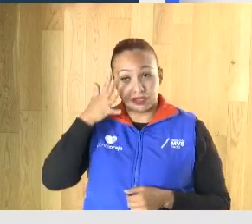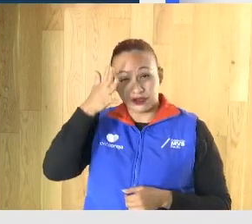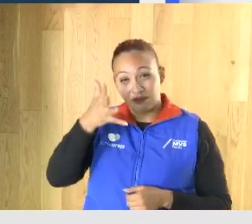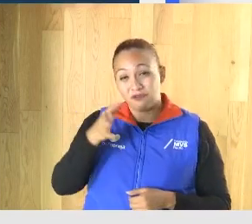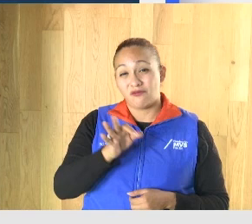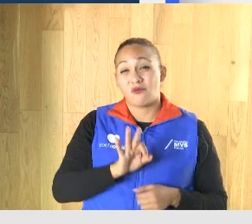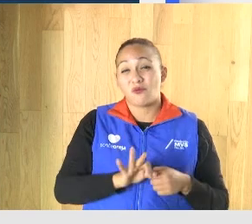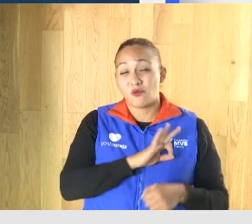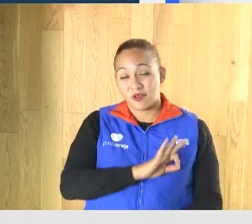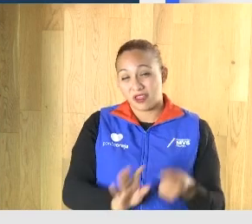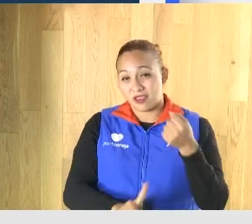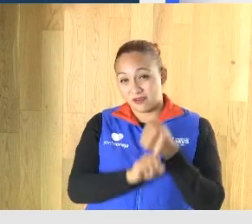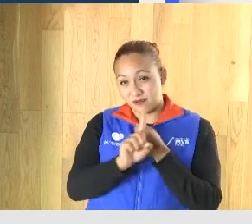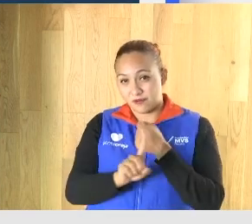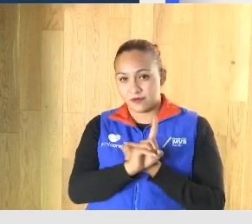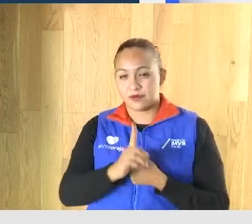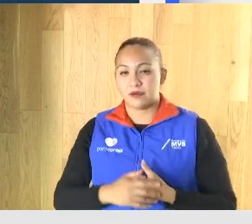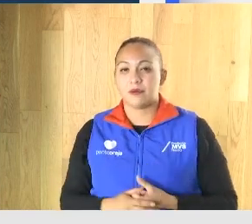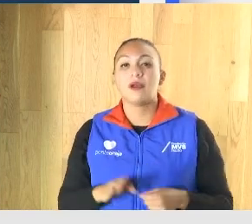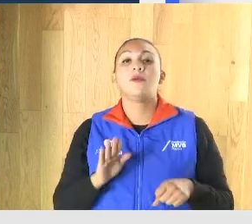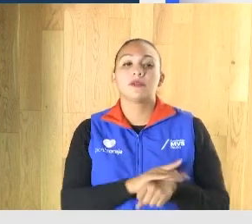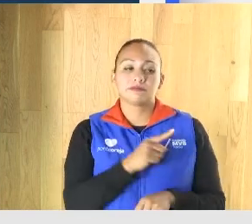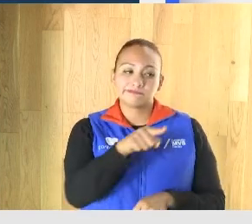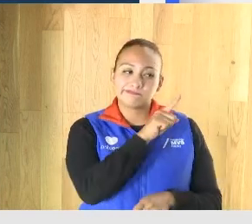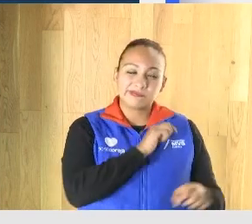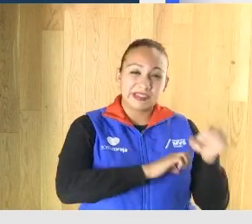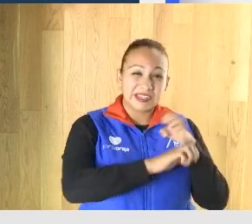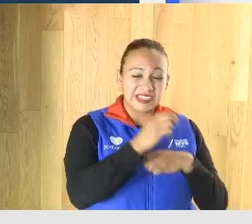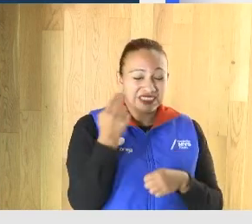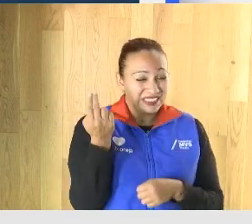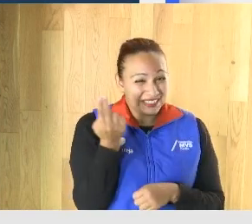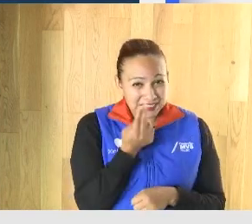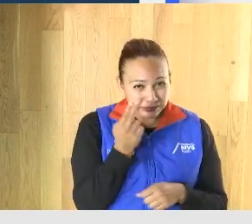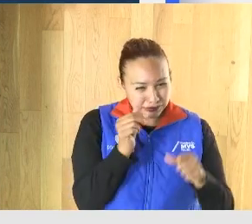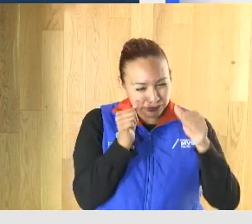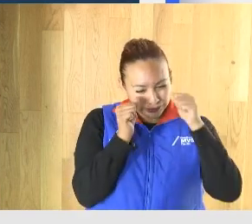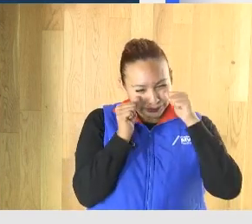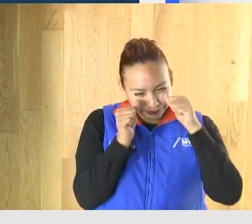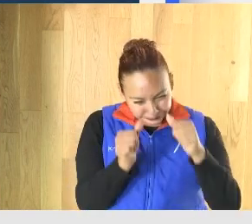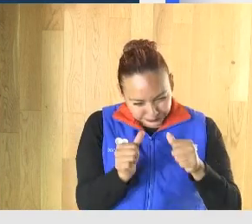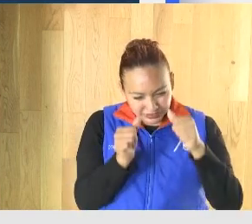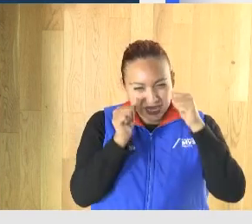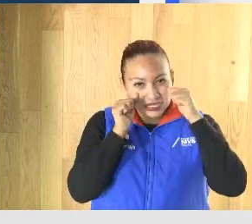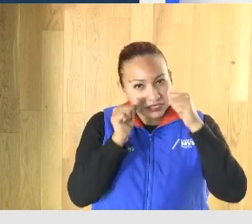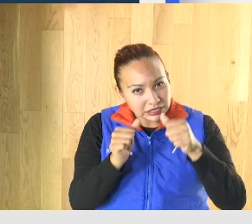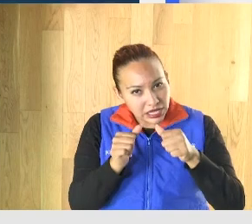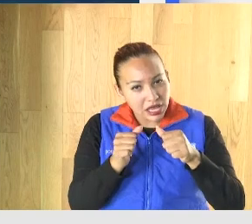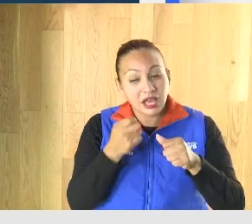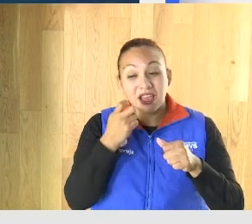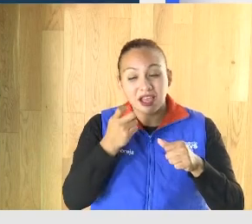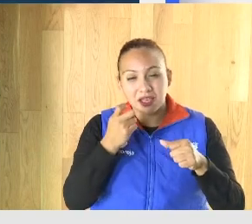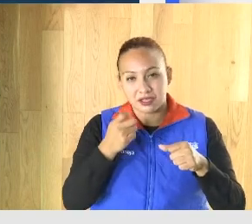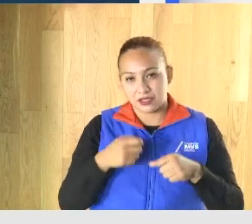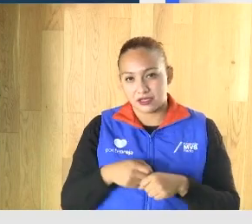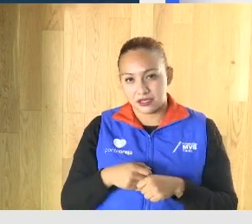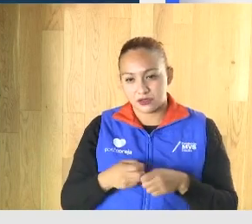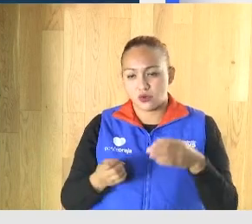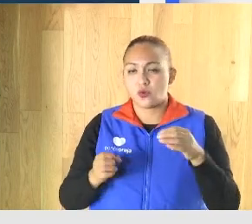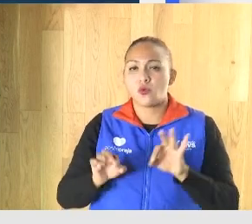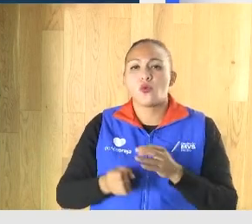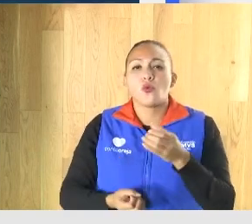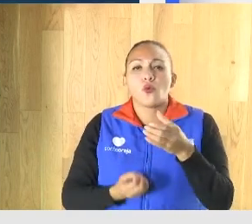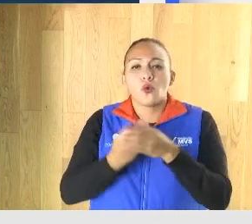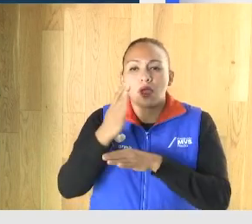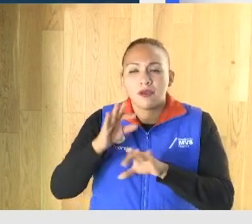lo cual las empresas tienen que estar pues incorporando todo el rato, no solamente las actualizaciones,